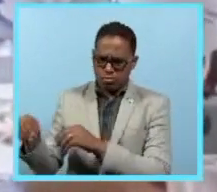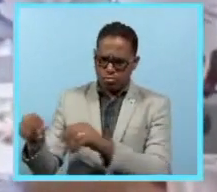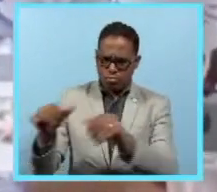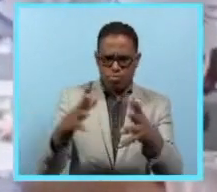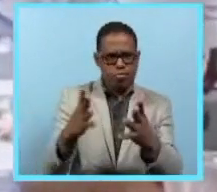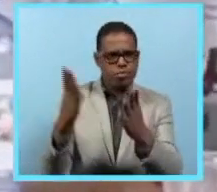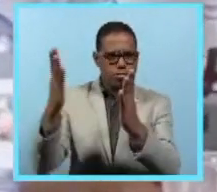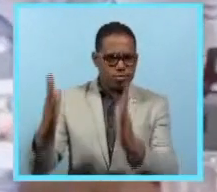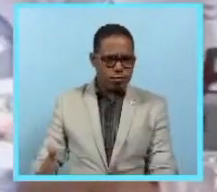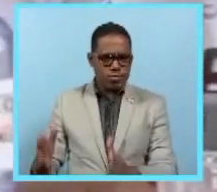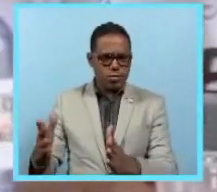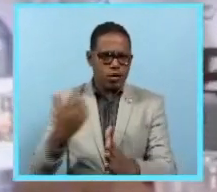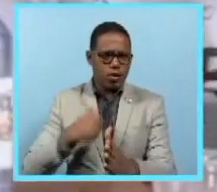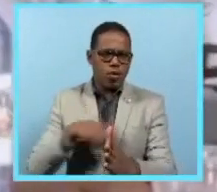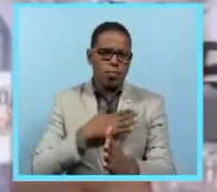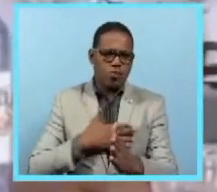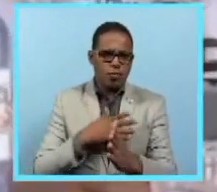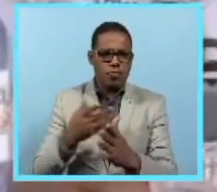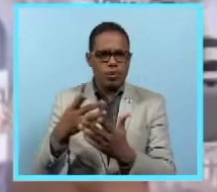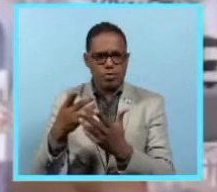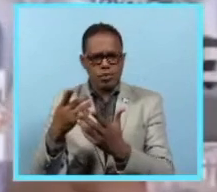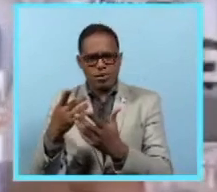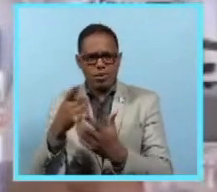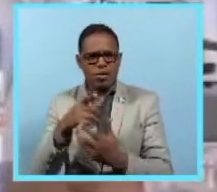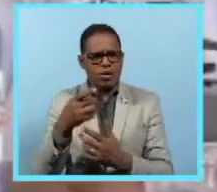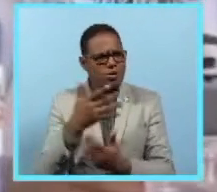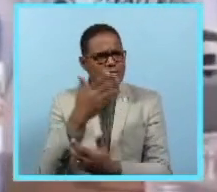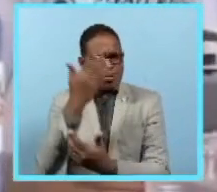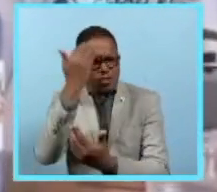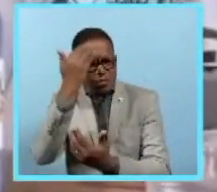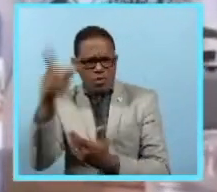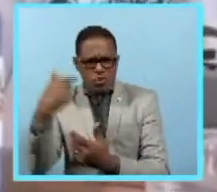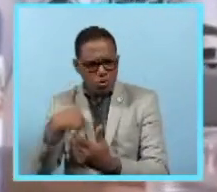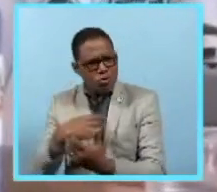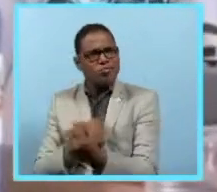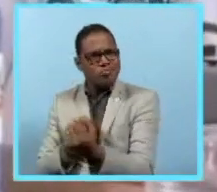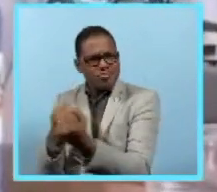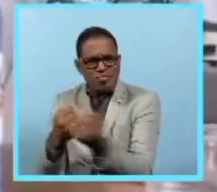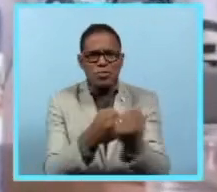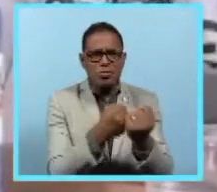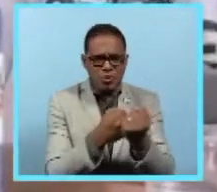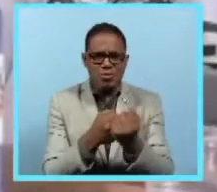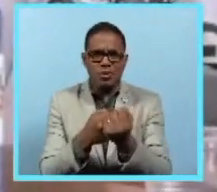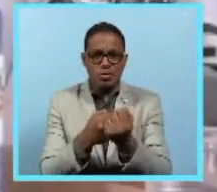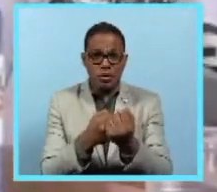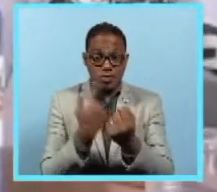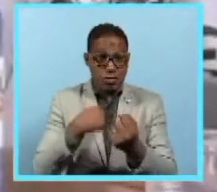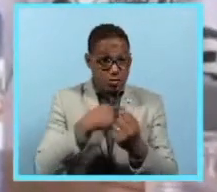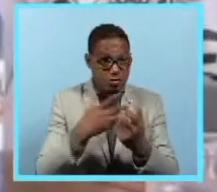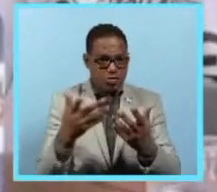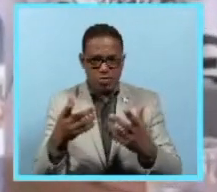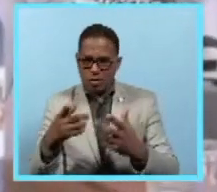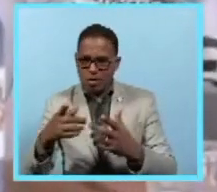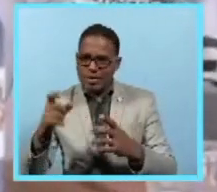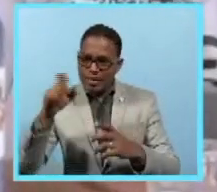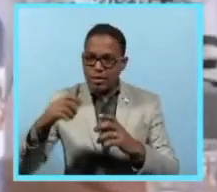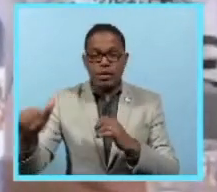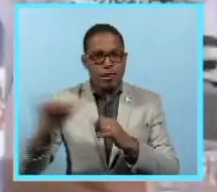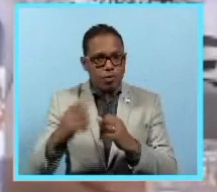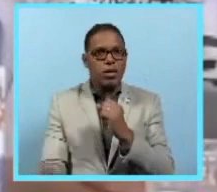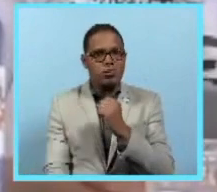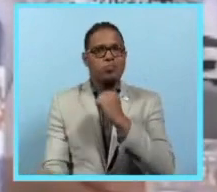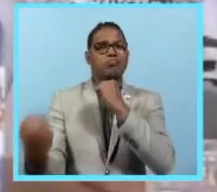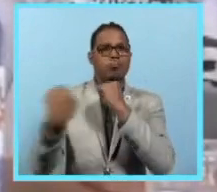que ellos lo estamos respaldando, pero que nosotros también necesitamos el respaldo de ellos, que